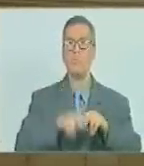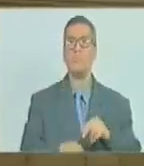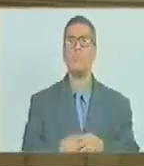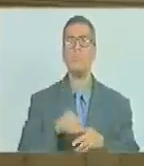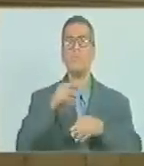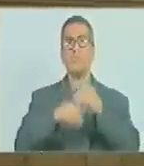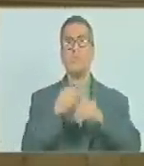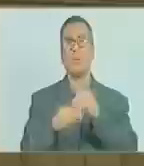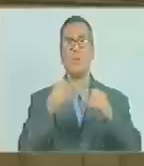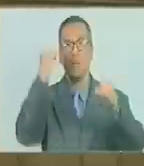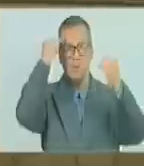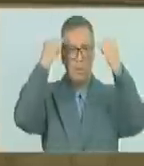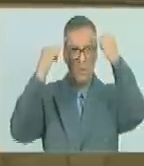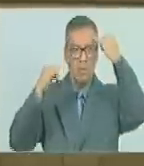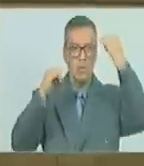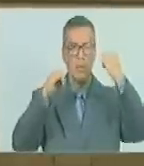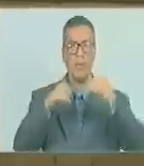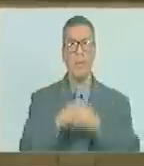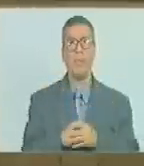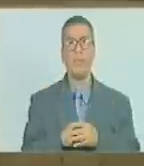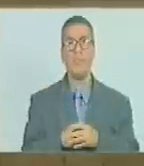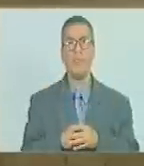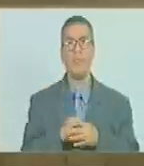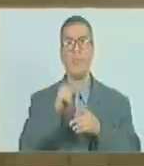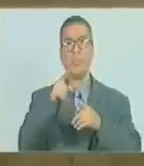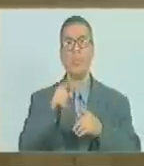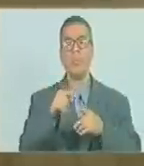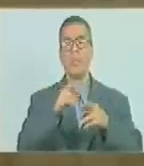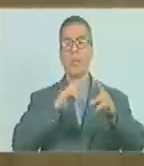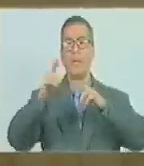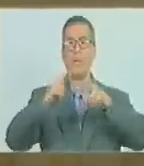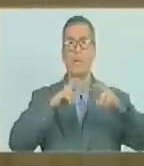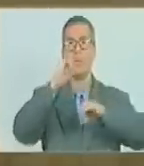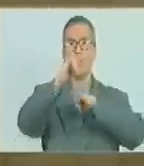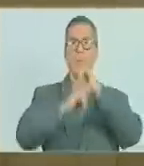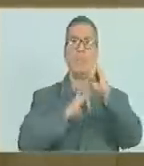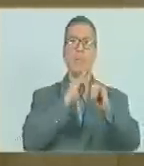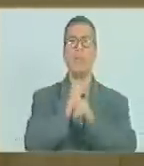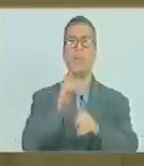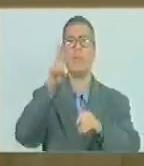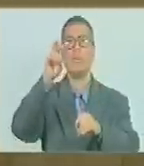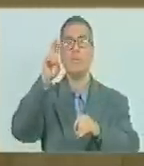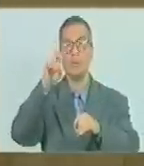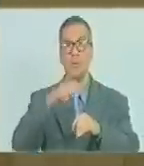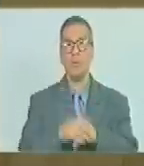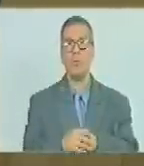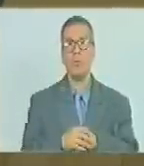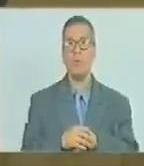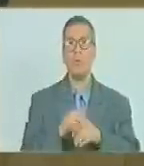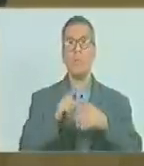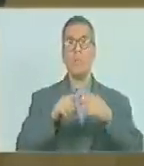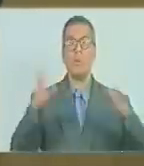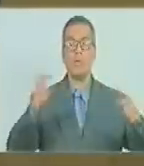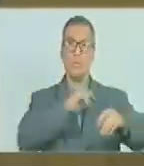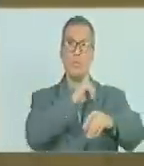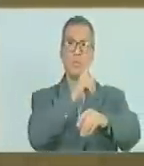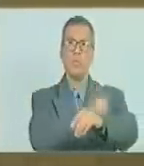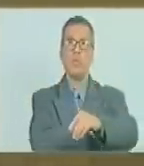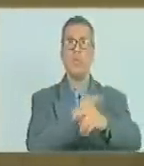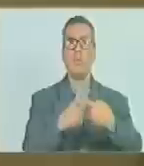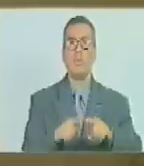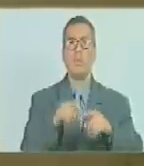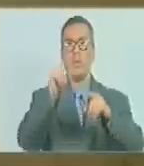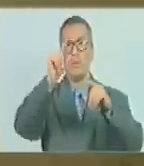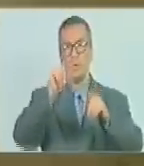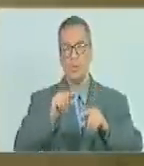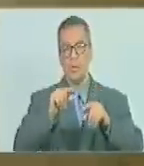una estrategia para unas relaciones internacionales de nuevo tipo, entre una gran potencia y una